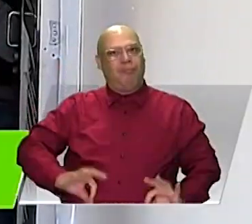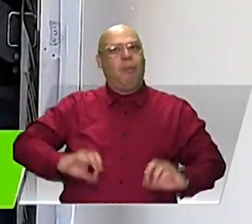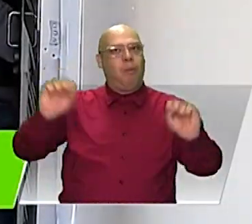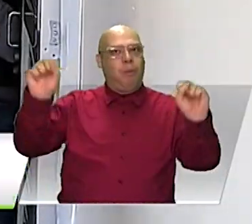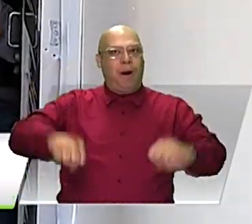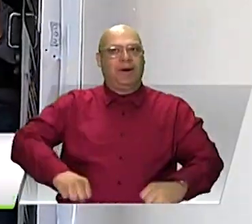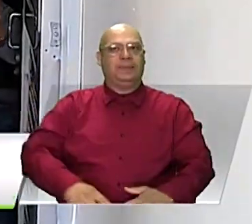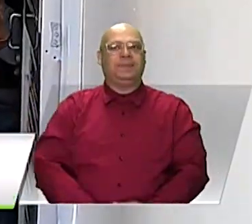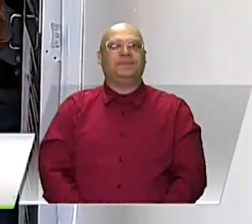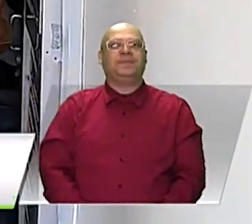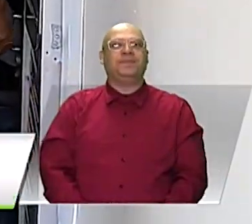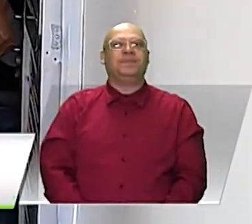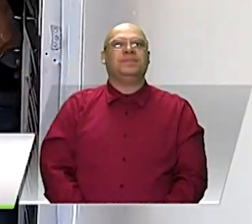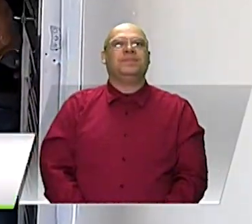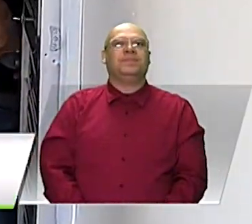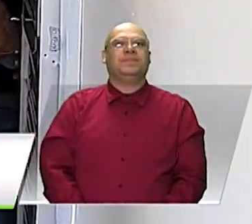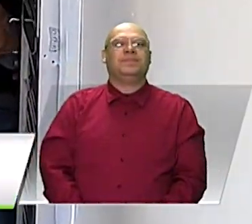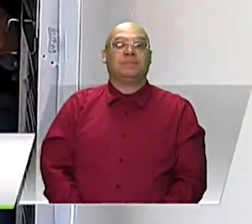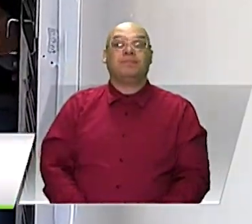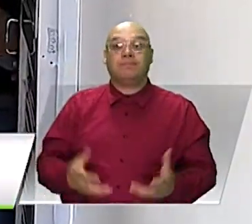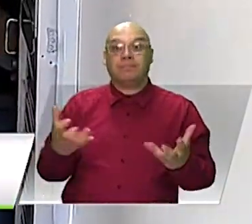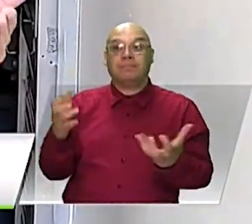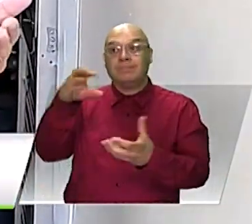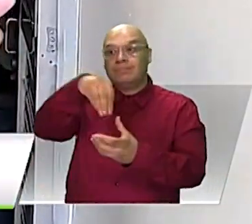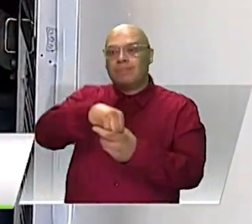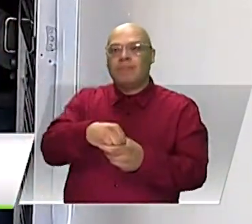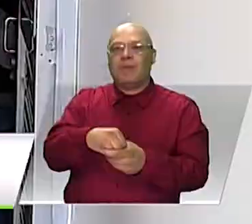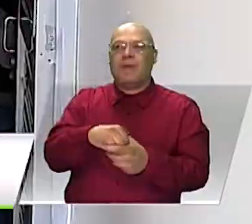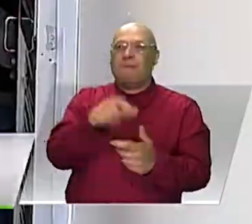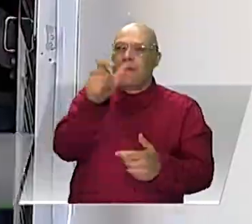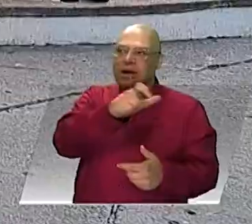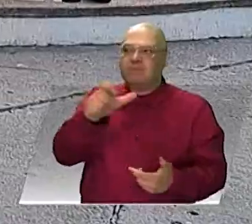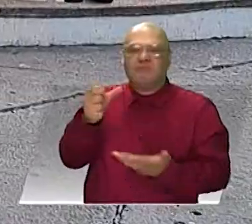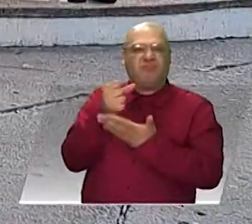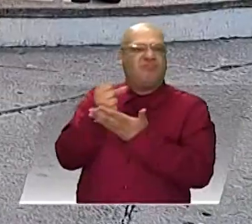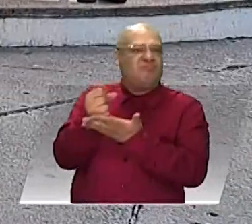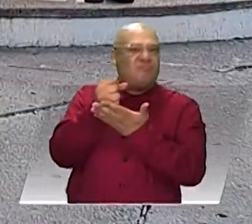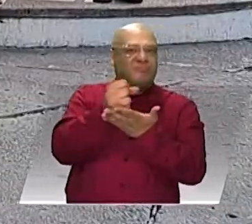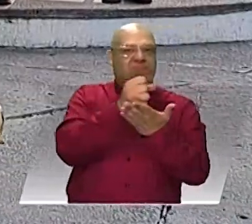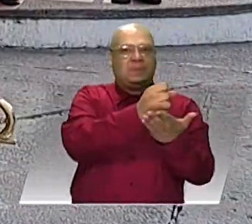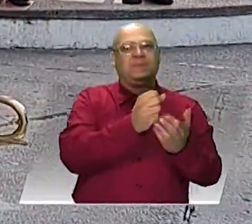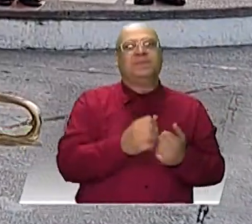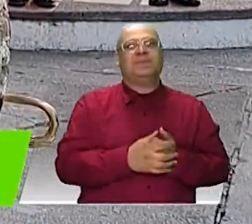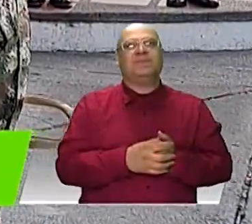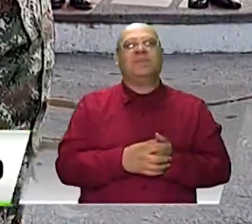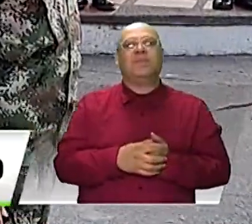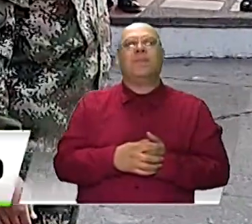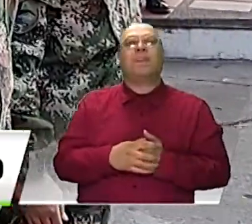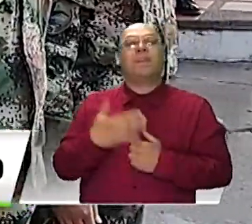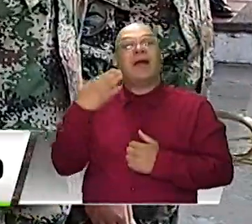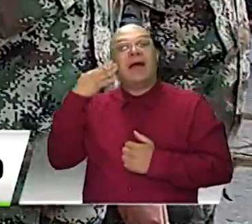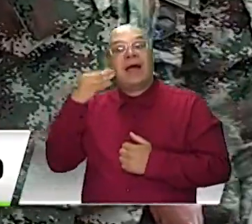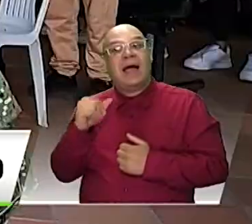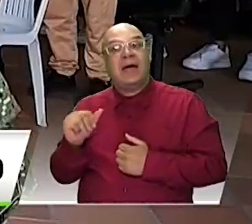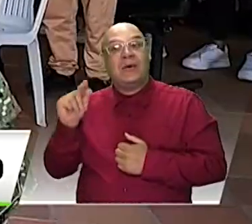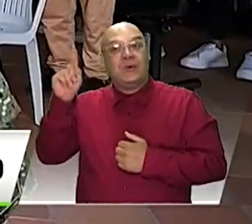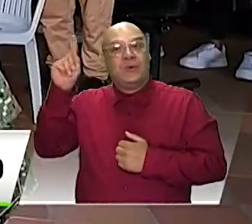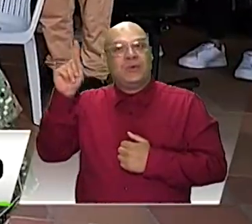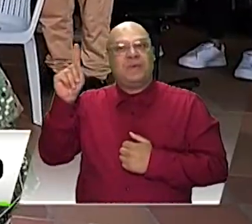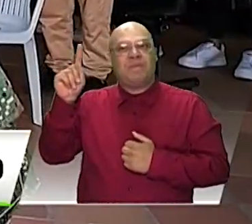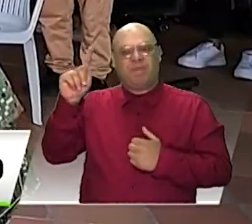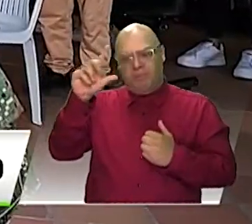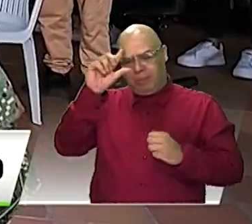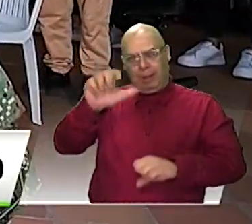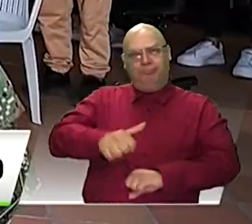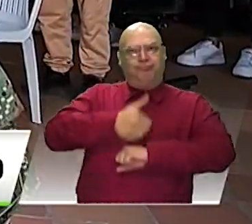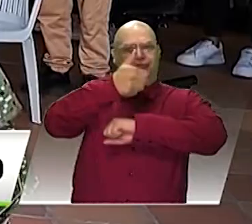que lo pueden hacer aportando al bienestar de la población civil. Precisamente, una mujer será la comandante del